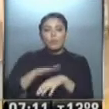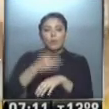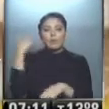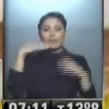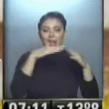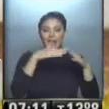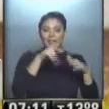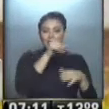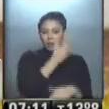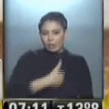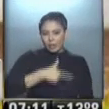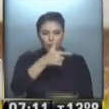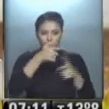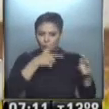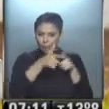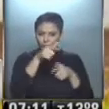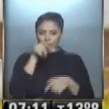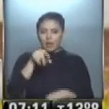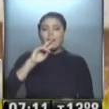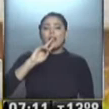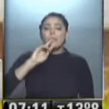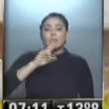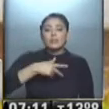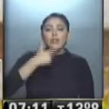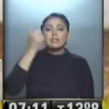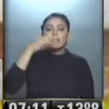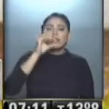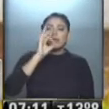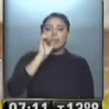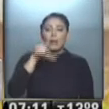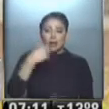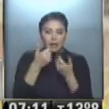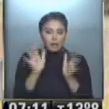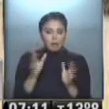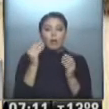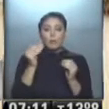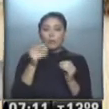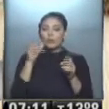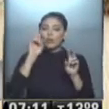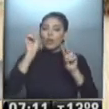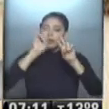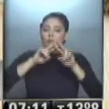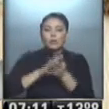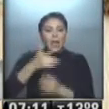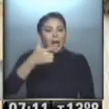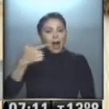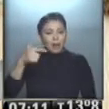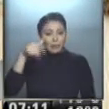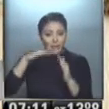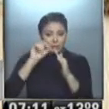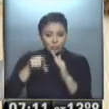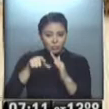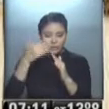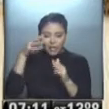vivienda de Bonfatti, Lucas Sandoval, fue desvinculado de la causa, ya que el peritaje sobre el arma encontrada en su